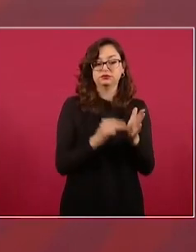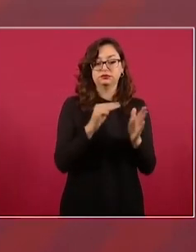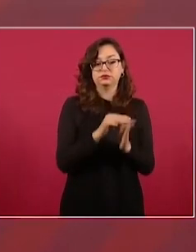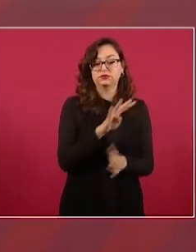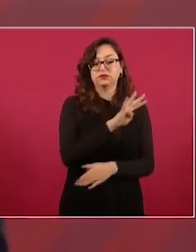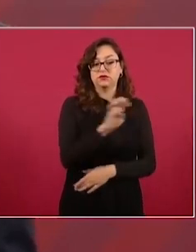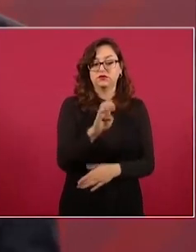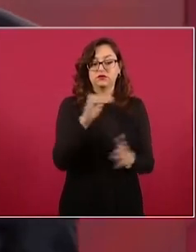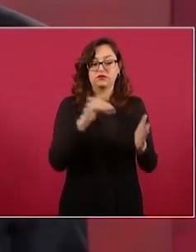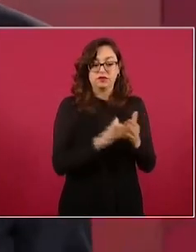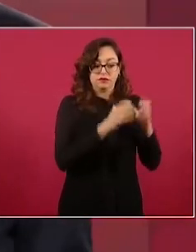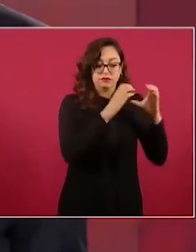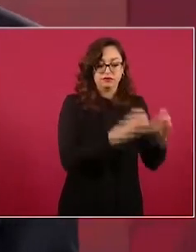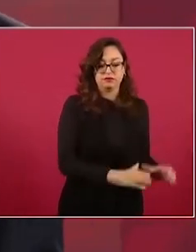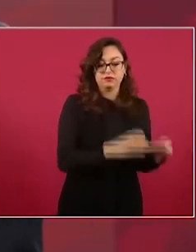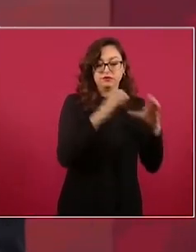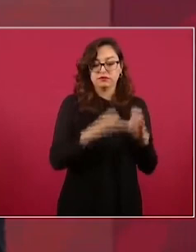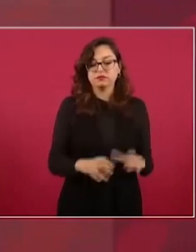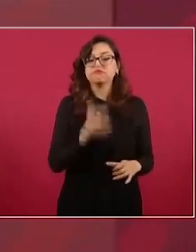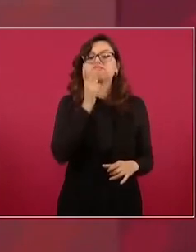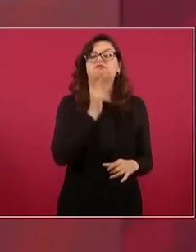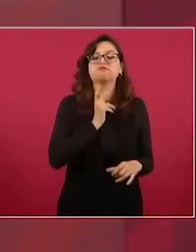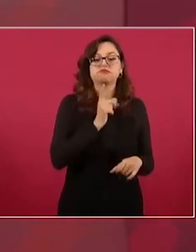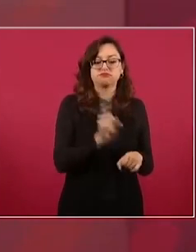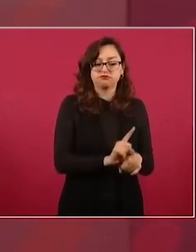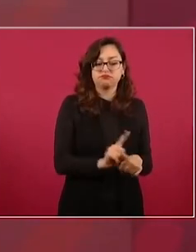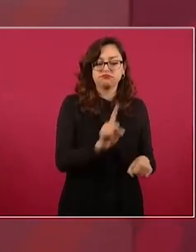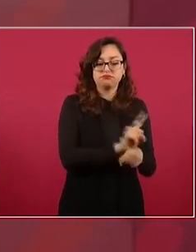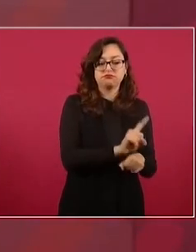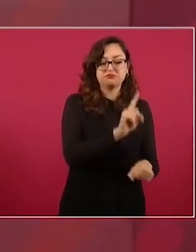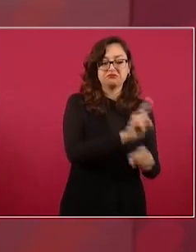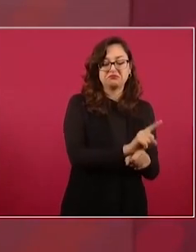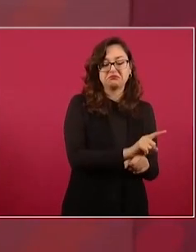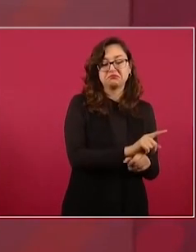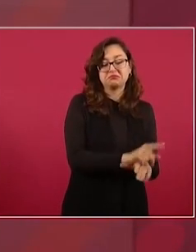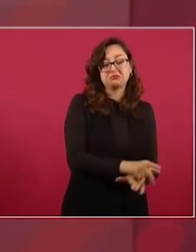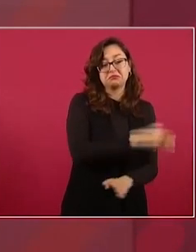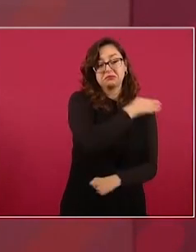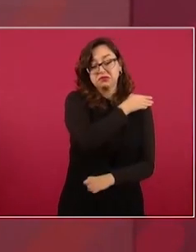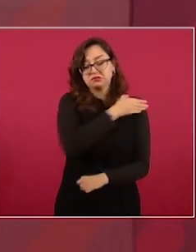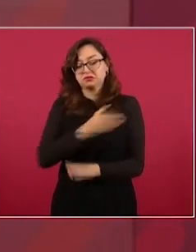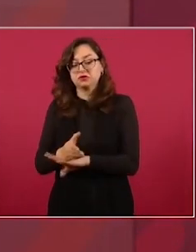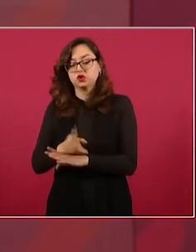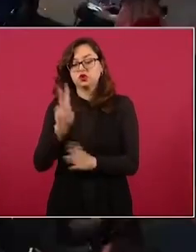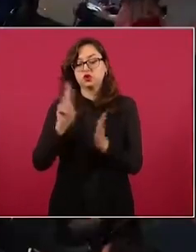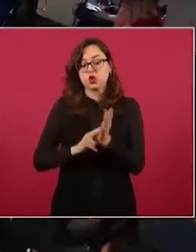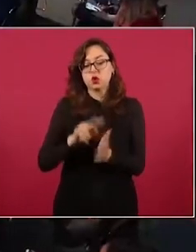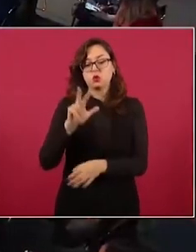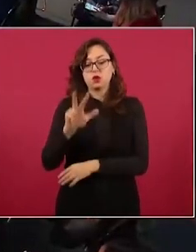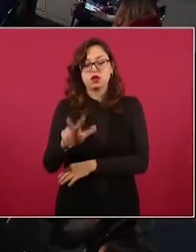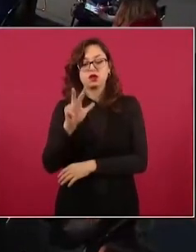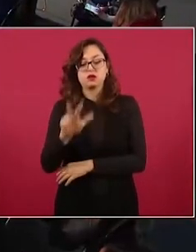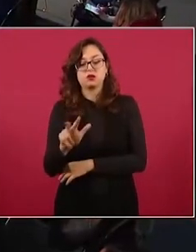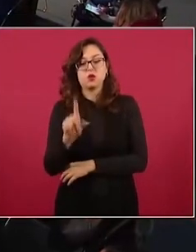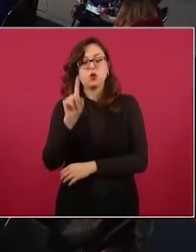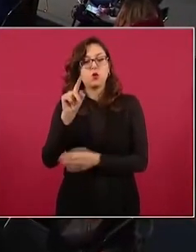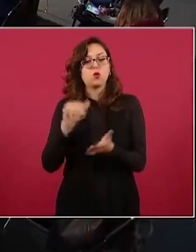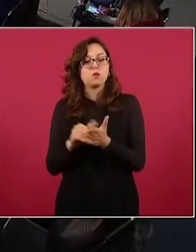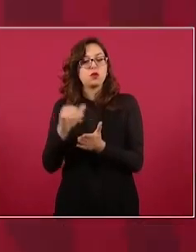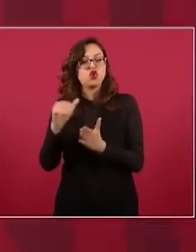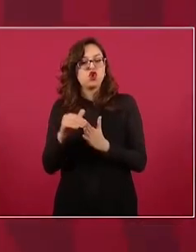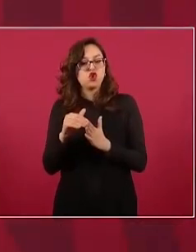3.400.000 barriles en 2004 a 1.700.000 en 2018.